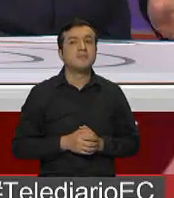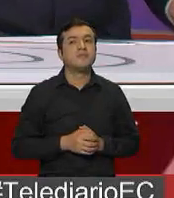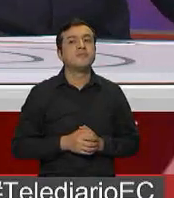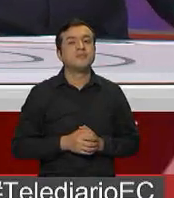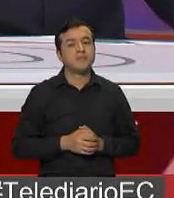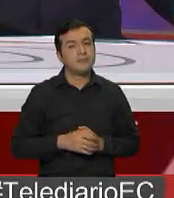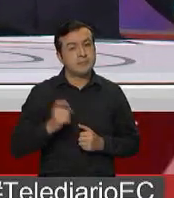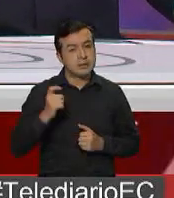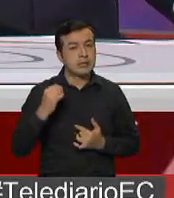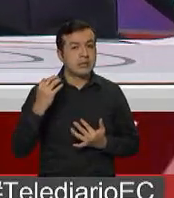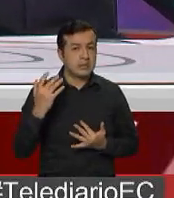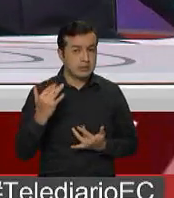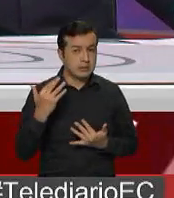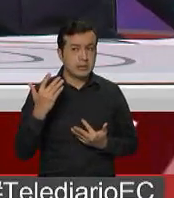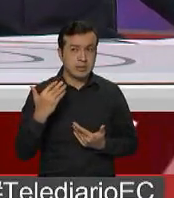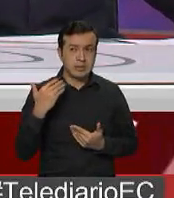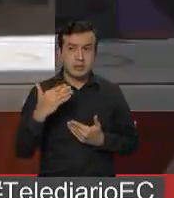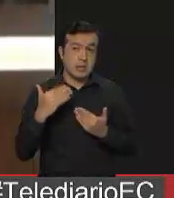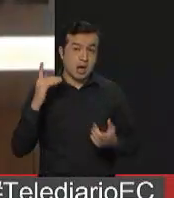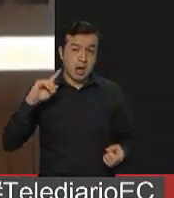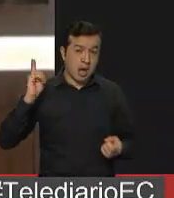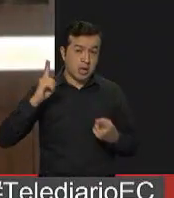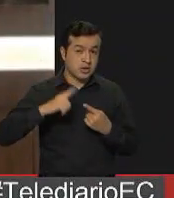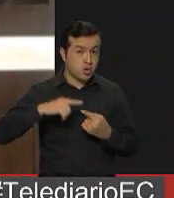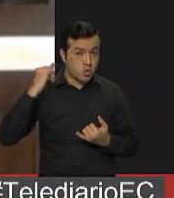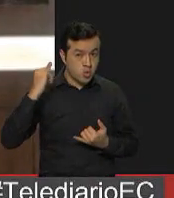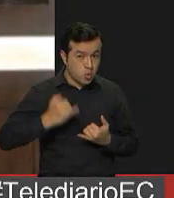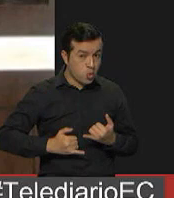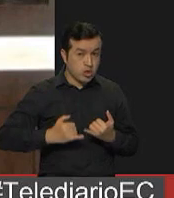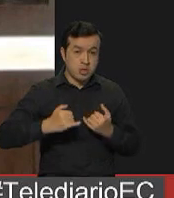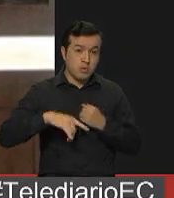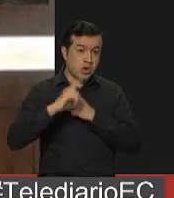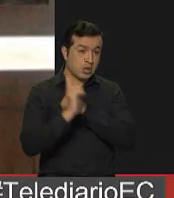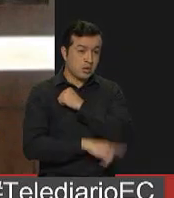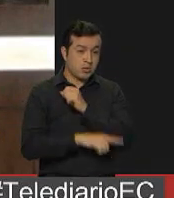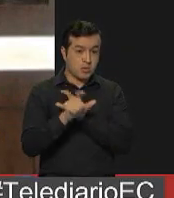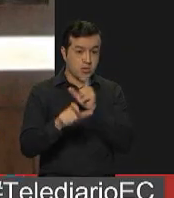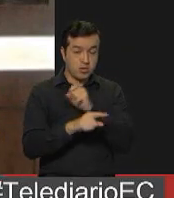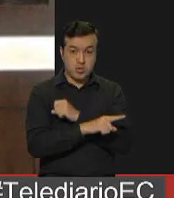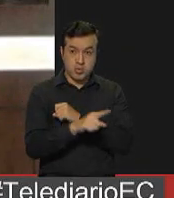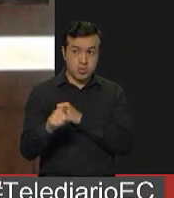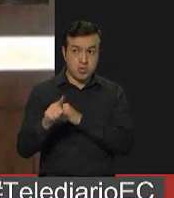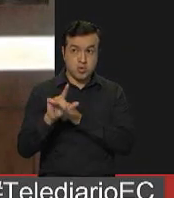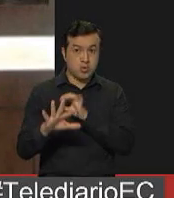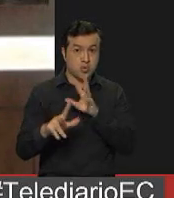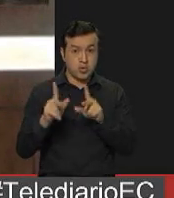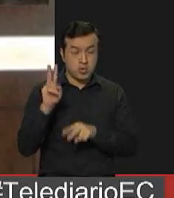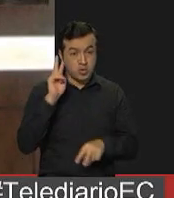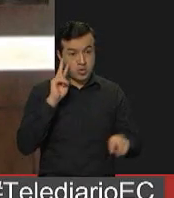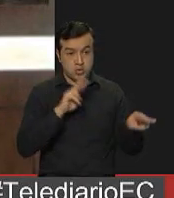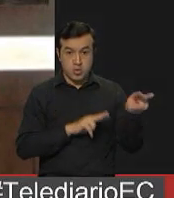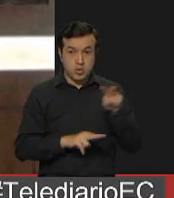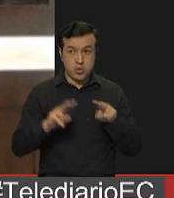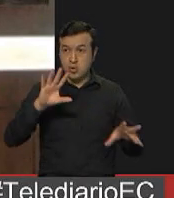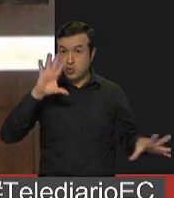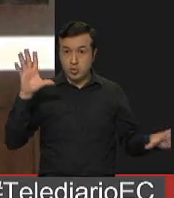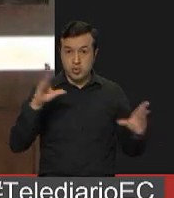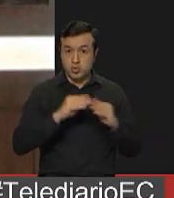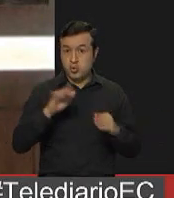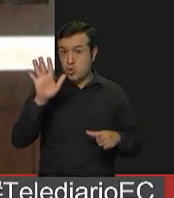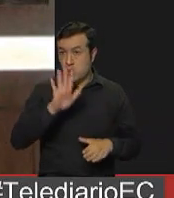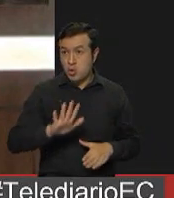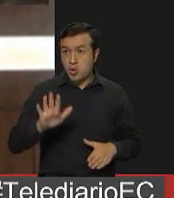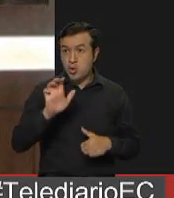debemos esperar que se den a los últimos responsables que entregaron los hospitales de todo el país, que